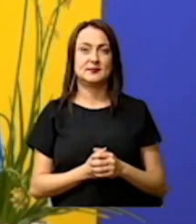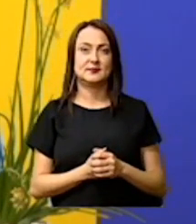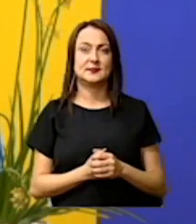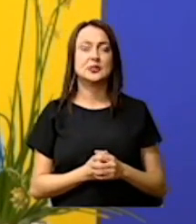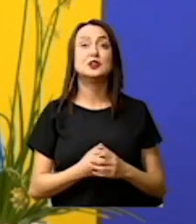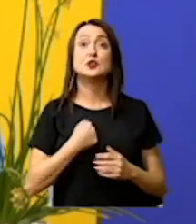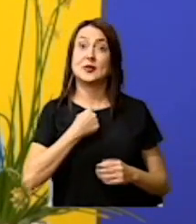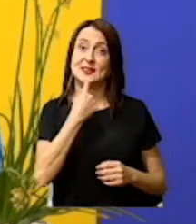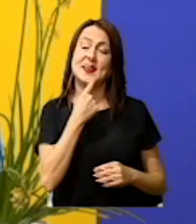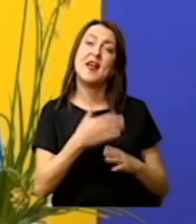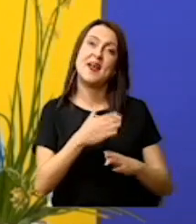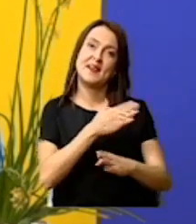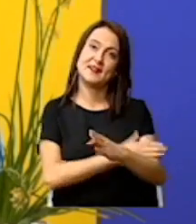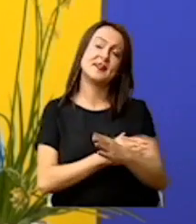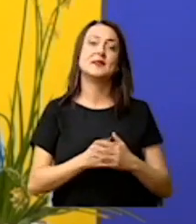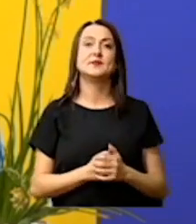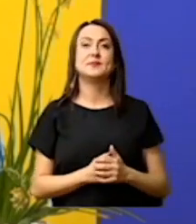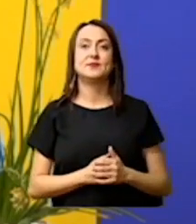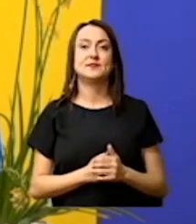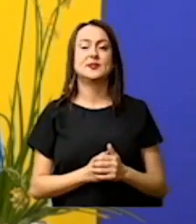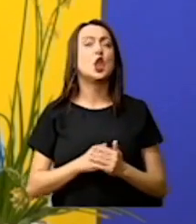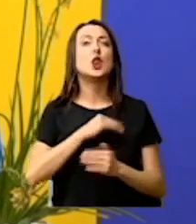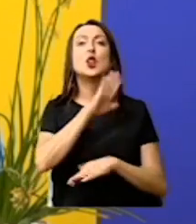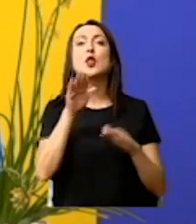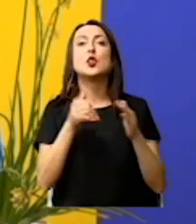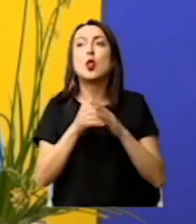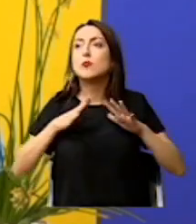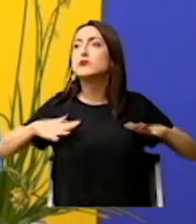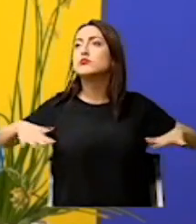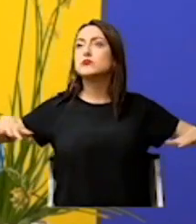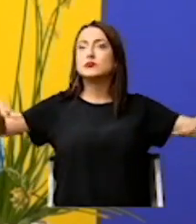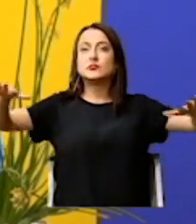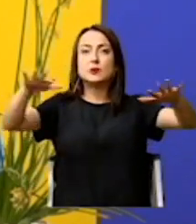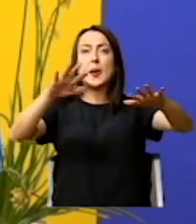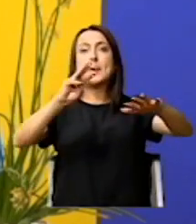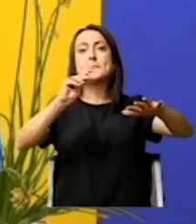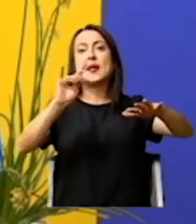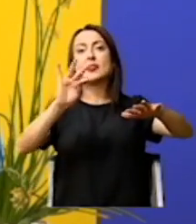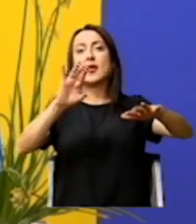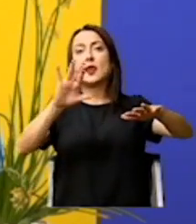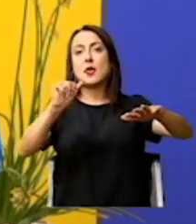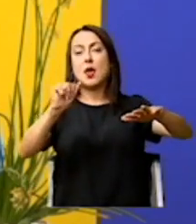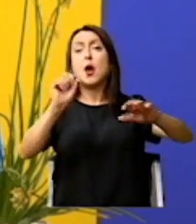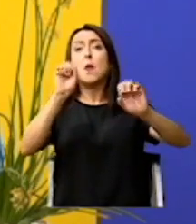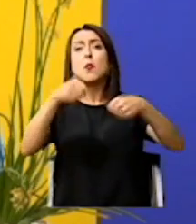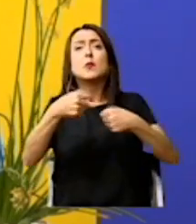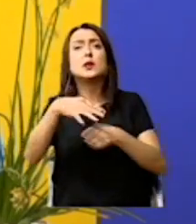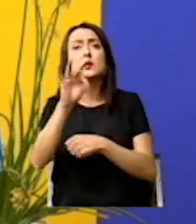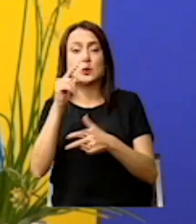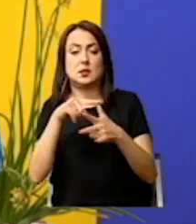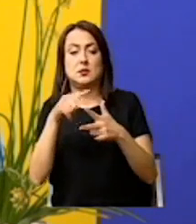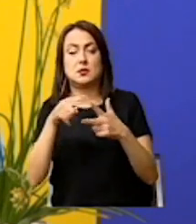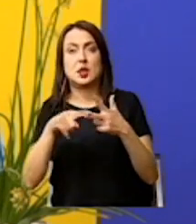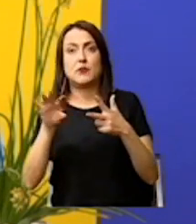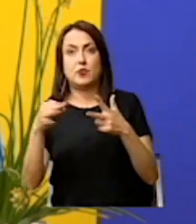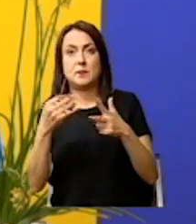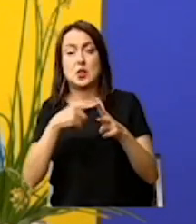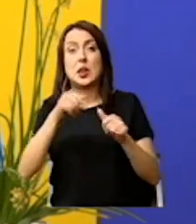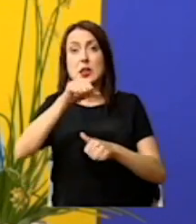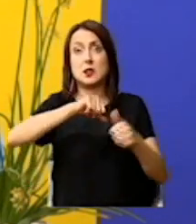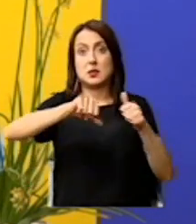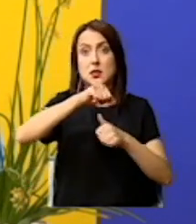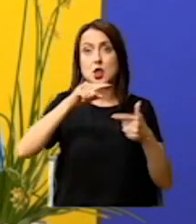Como les he dicho anteriormente, todo lo que nos rodea es materia y lo podemos encontrar en tres estados: